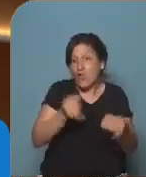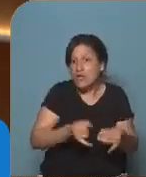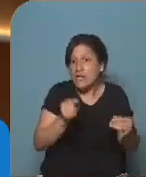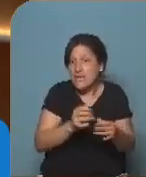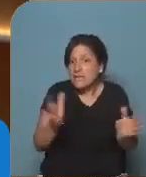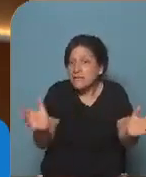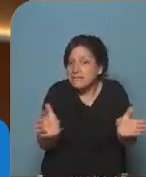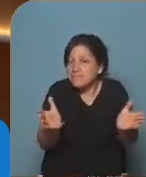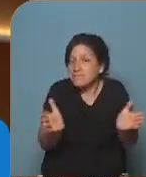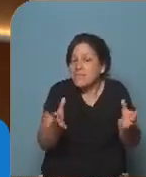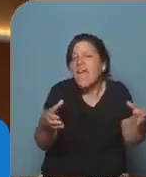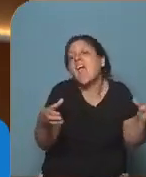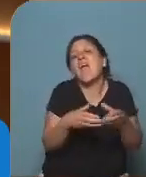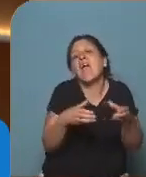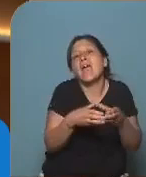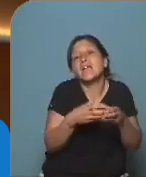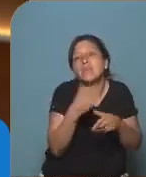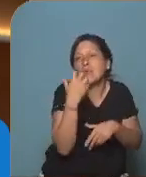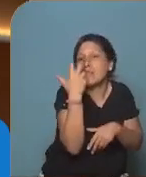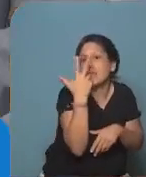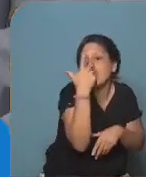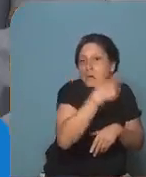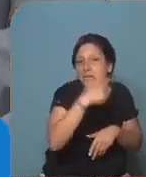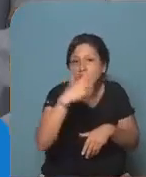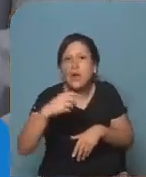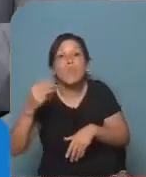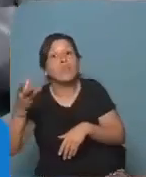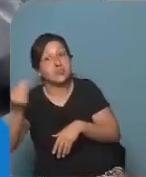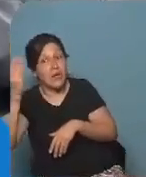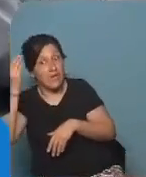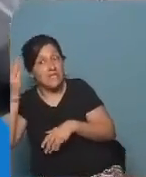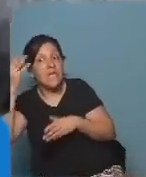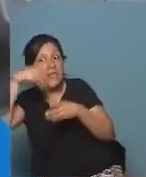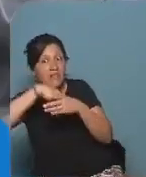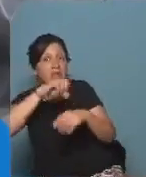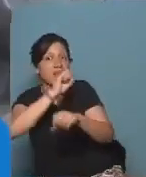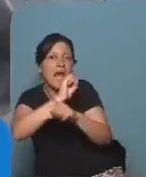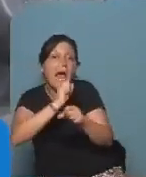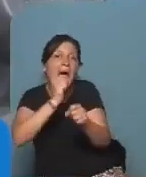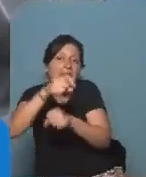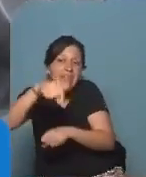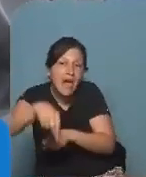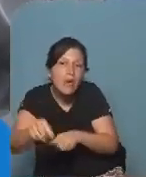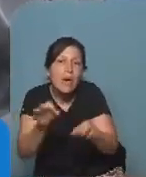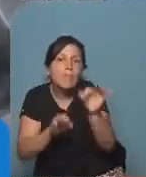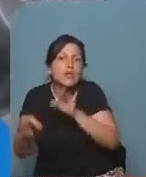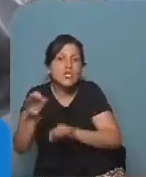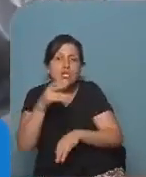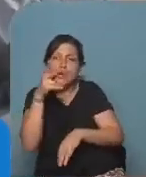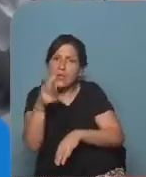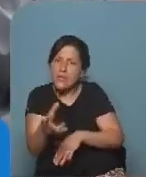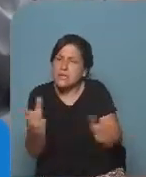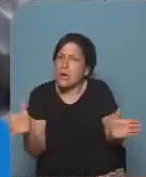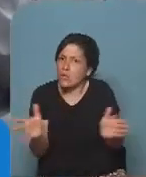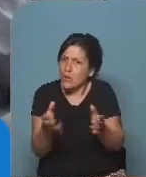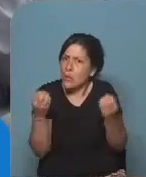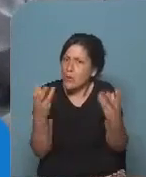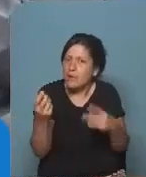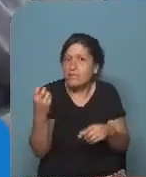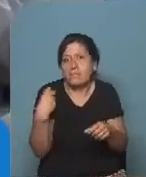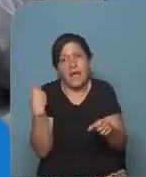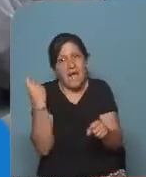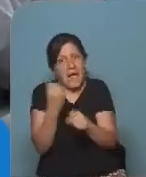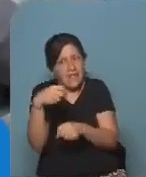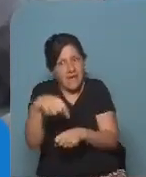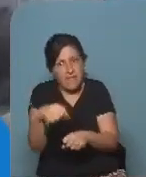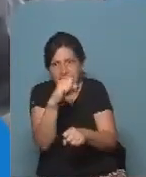equipo socioeducativo de 3 personas. A veces las cárceles, hasta ahora por lo menos, el proyecto habla de contenerlos y muy bien, pero las cárceles hasta ahora